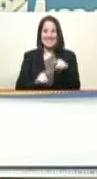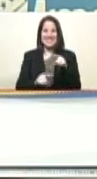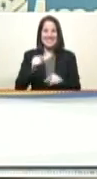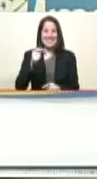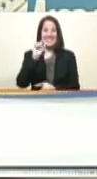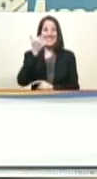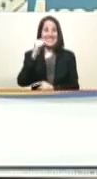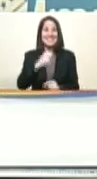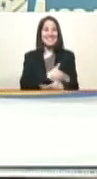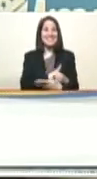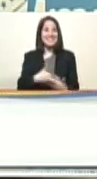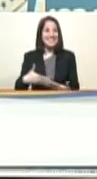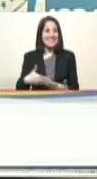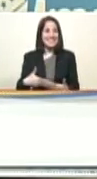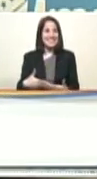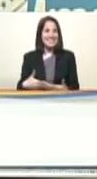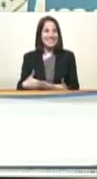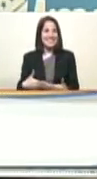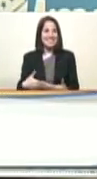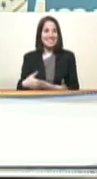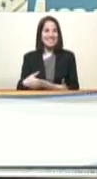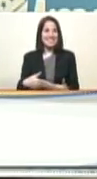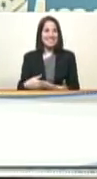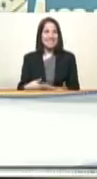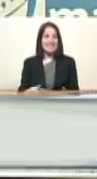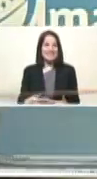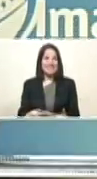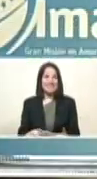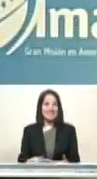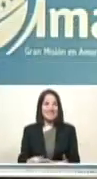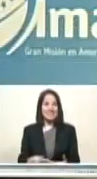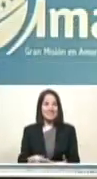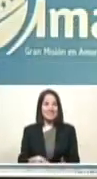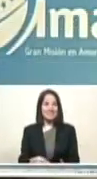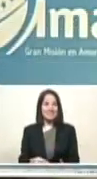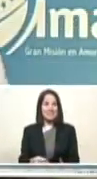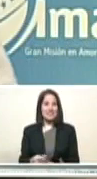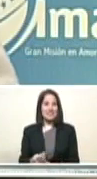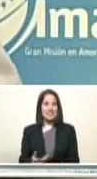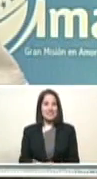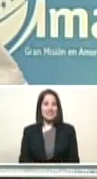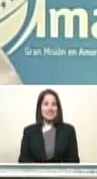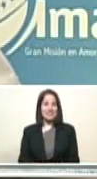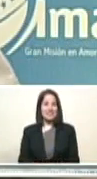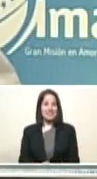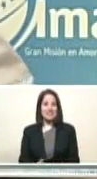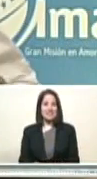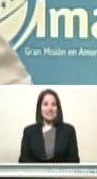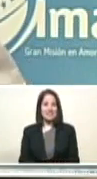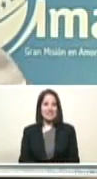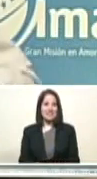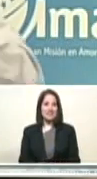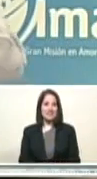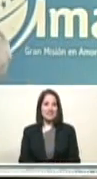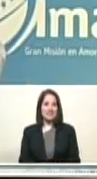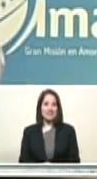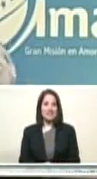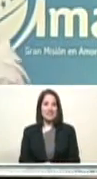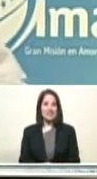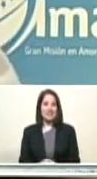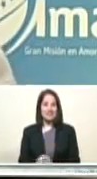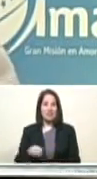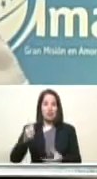10 millones. 10 millones. ¿Les suena? 10 millones. Aquí está. El bono independencia cada